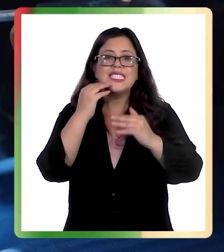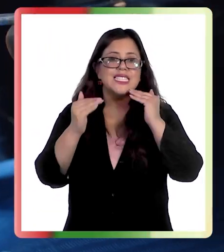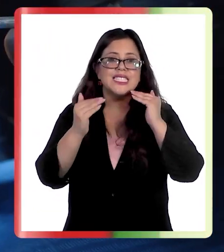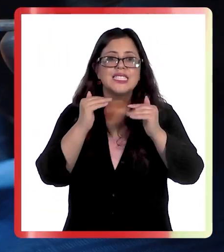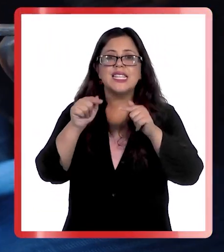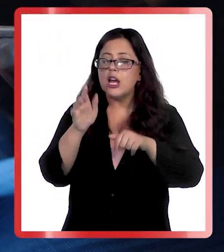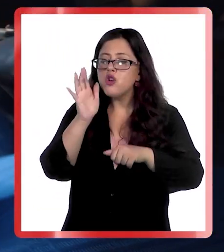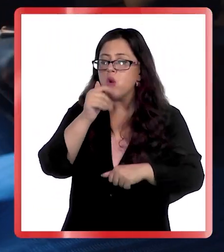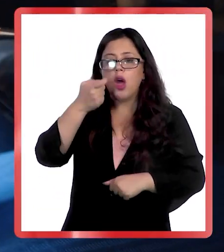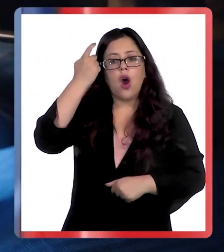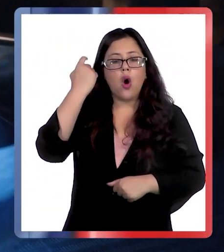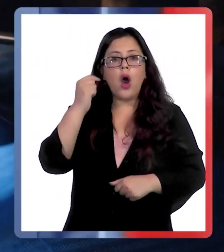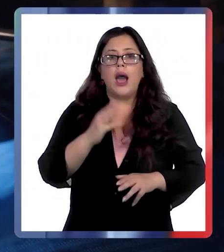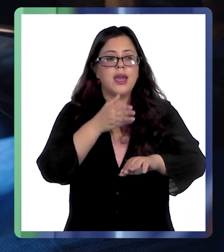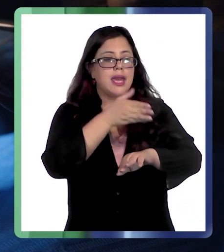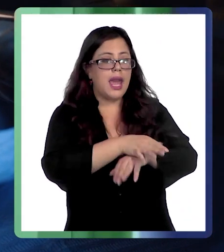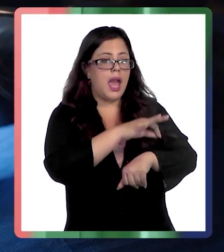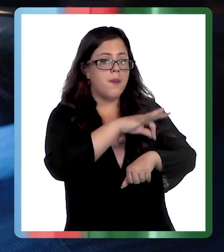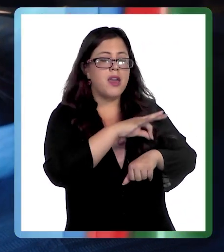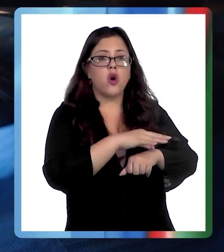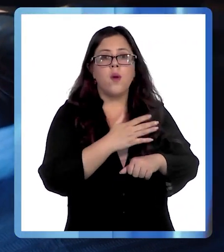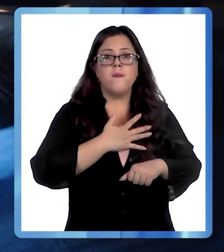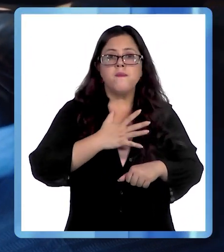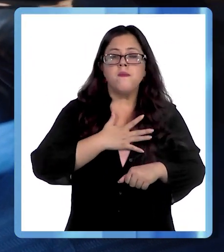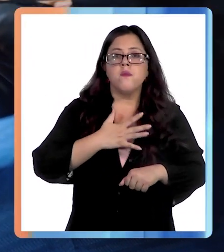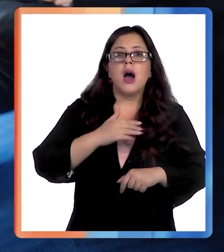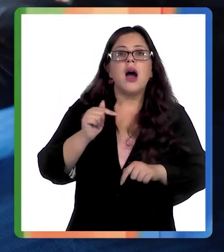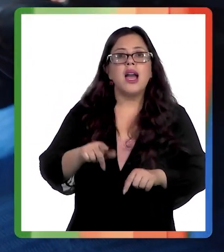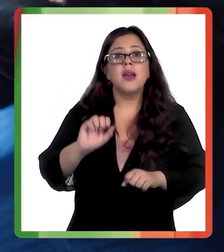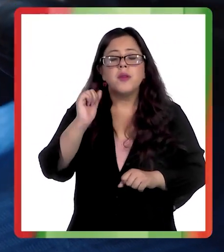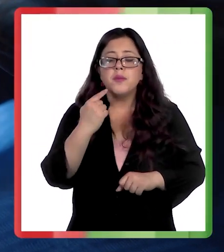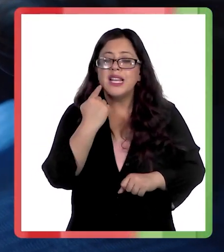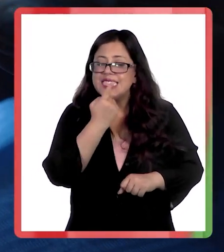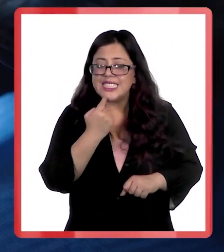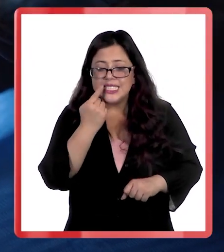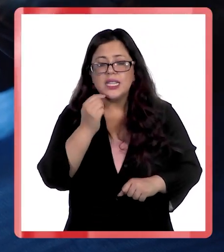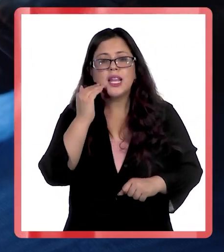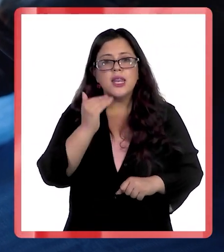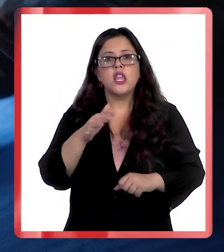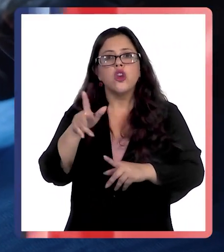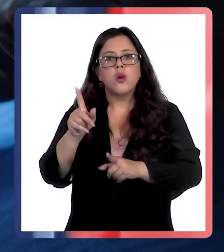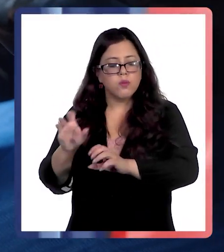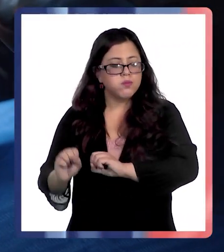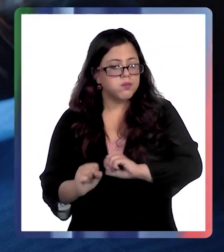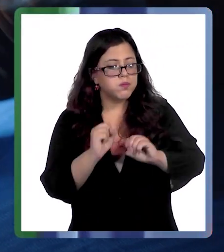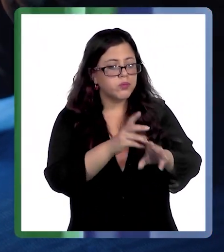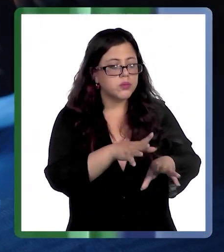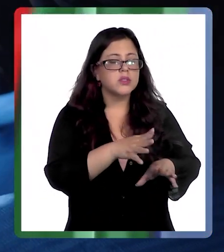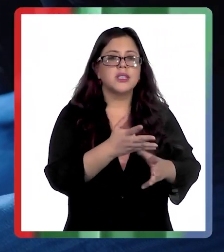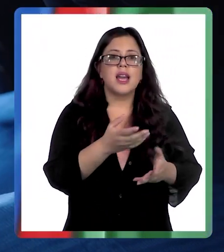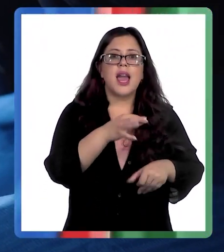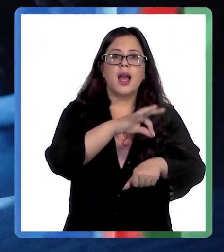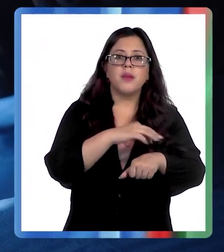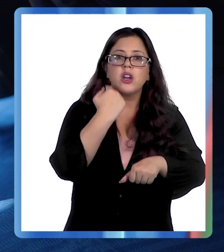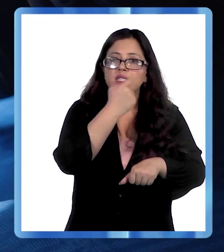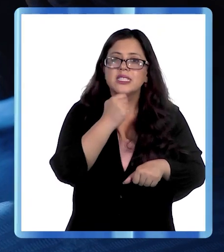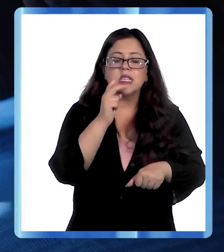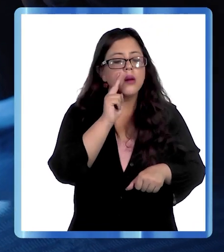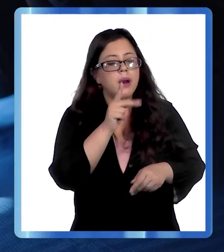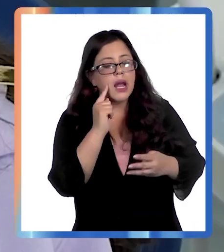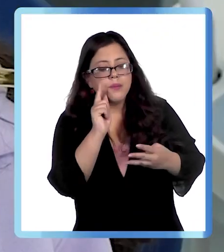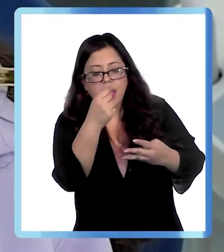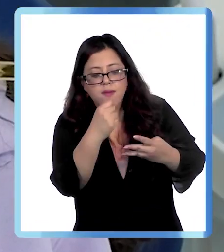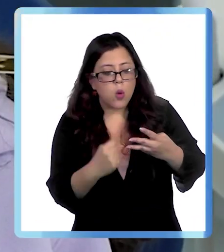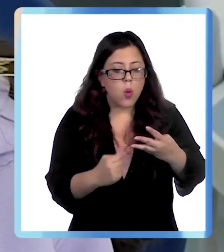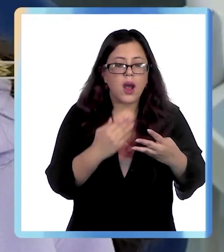se crea con una conciencia de que ir al dentista es terrible Entonces desde los primeros dientes ya el niño tiene que ir al dentista a ver cómo están saliendo sus